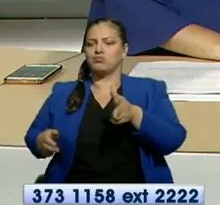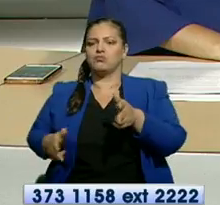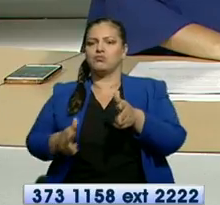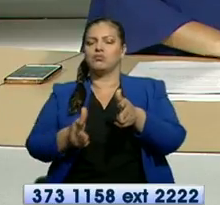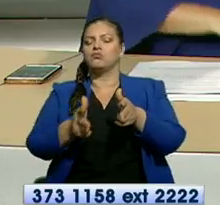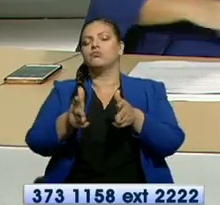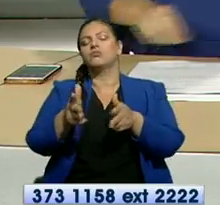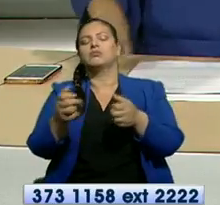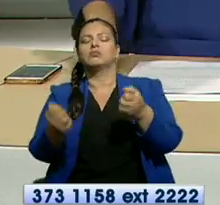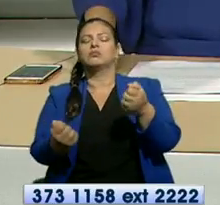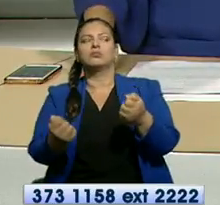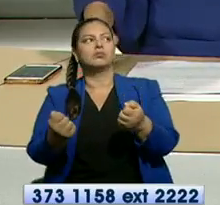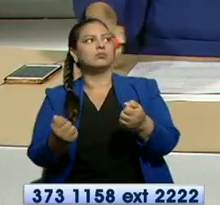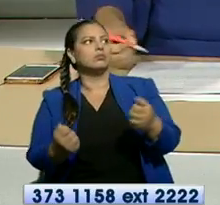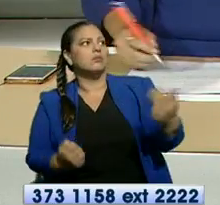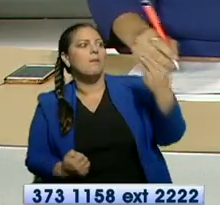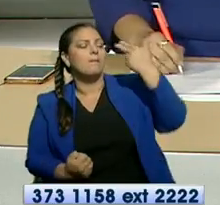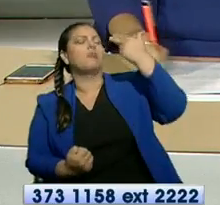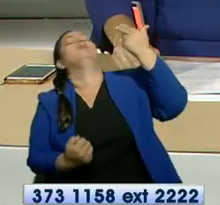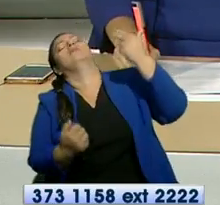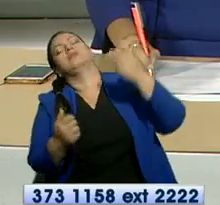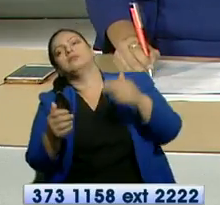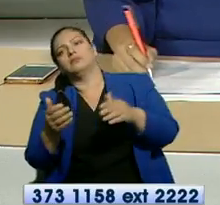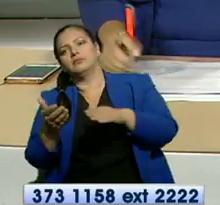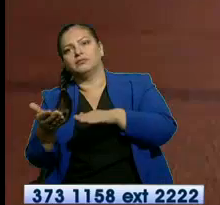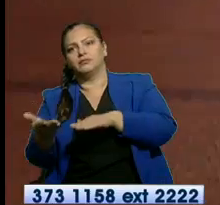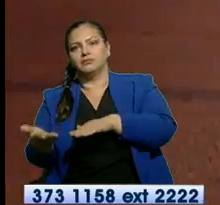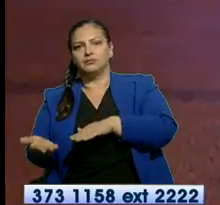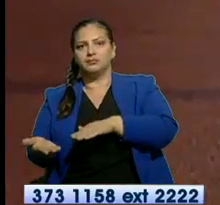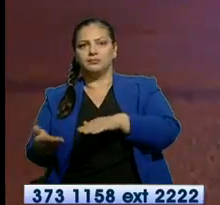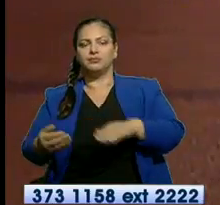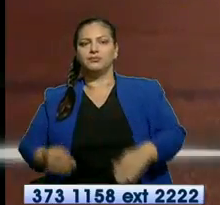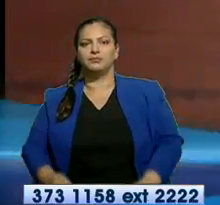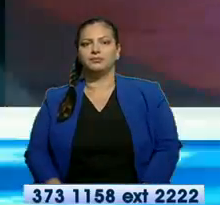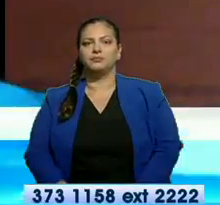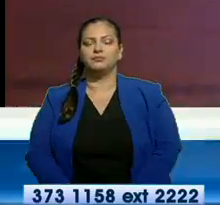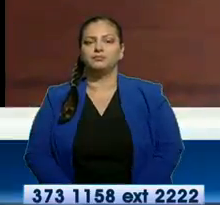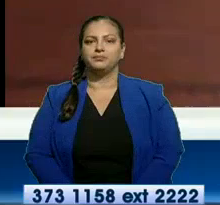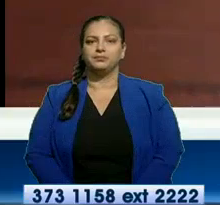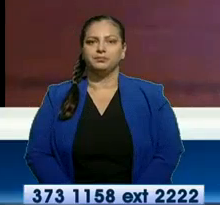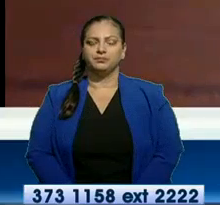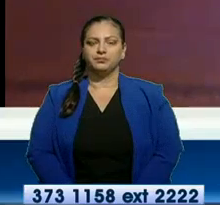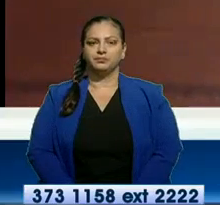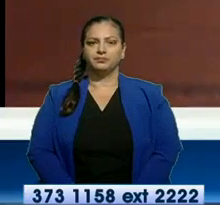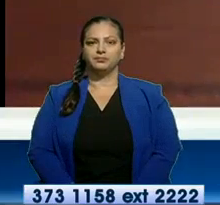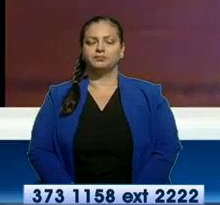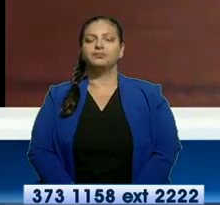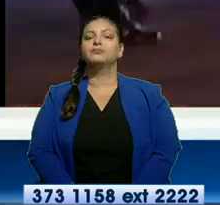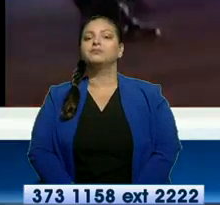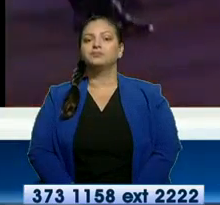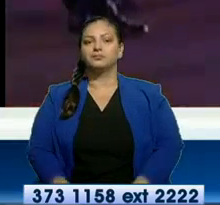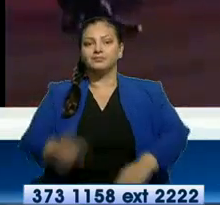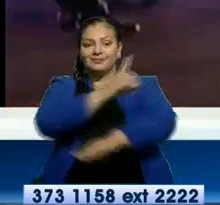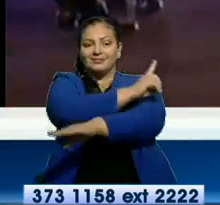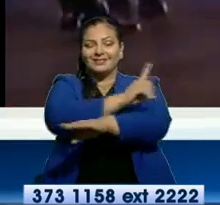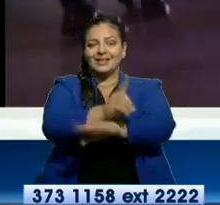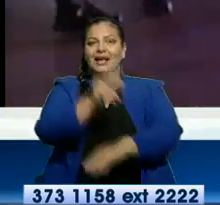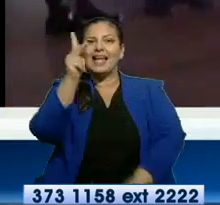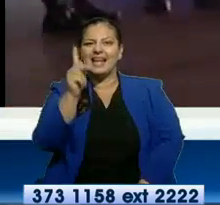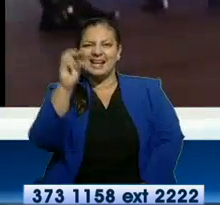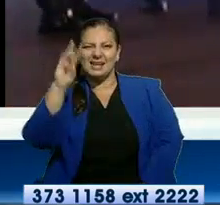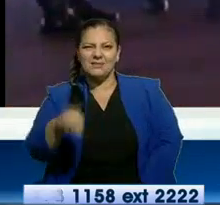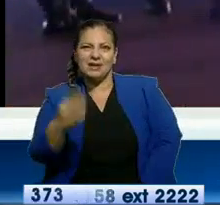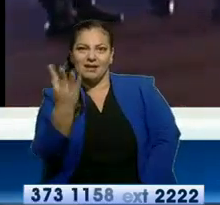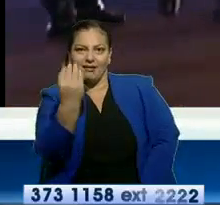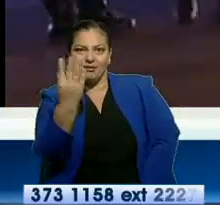dejarlos prácticamente abandonados. La acción vehicular se había detenido en el semáforo del kilómetro 14 y medio de la vía